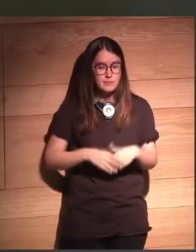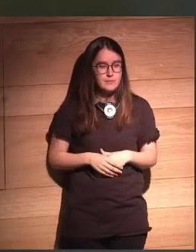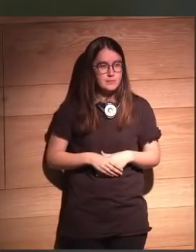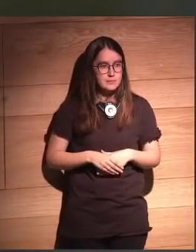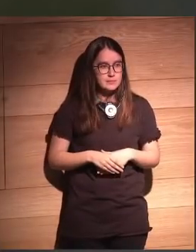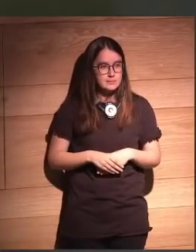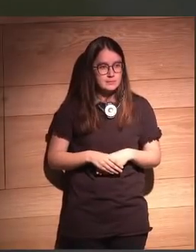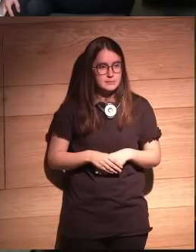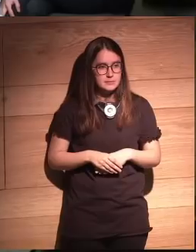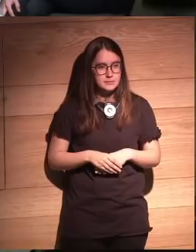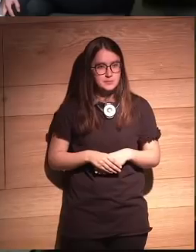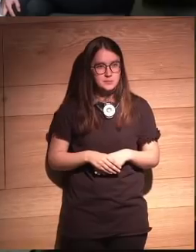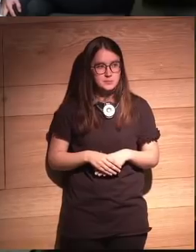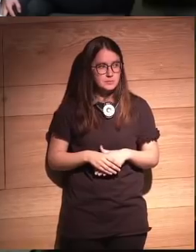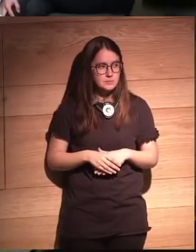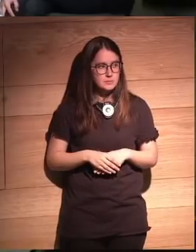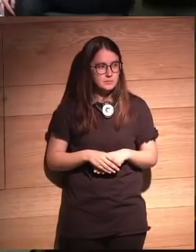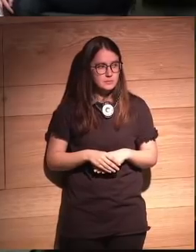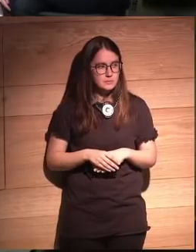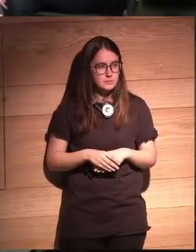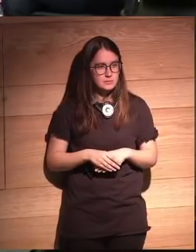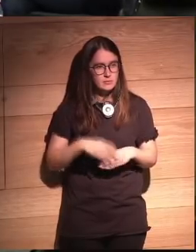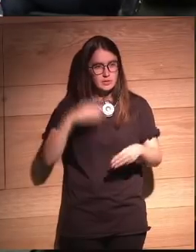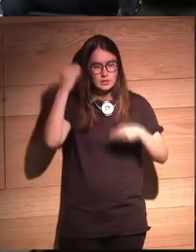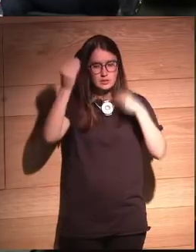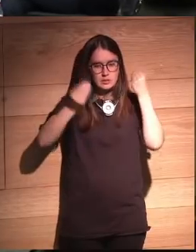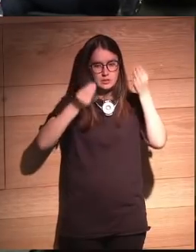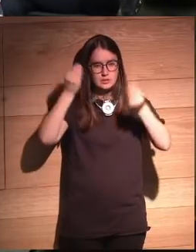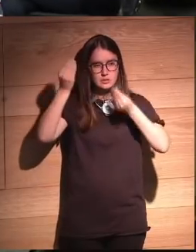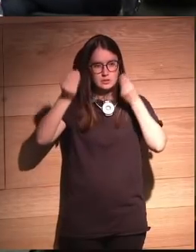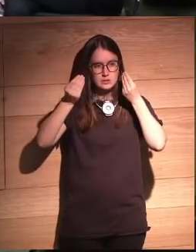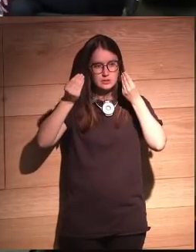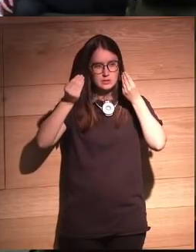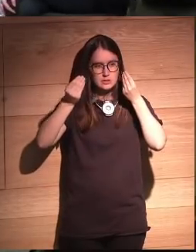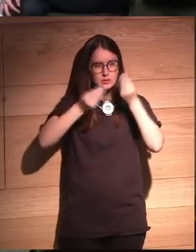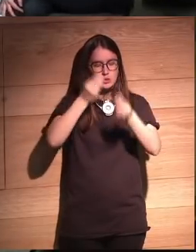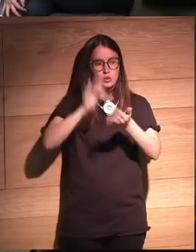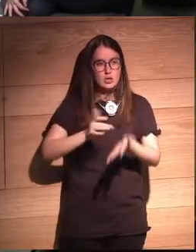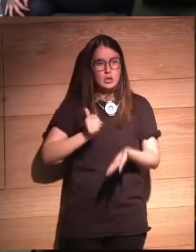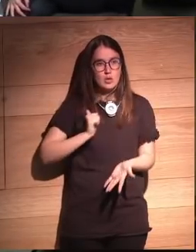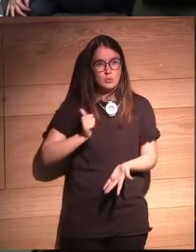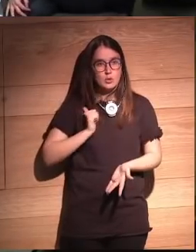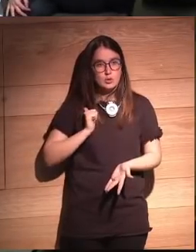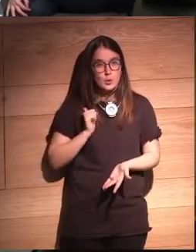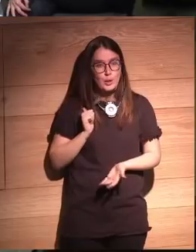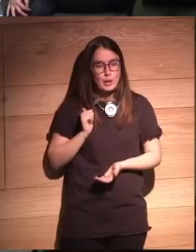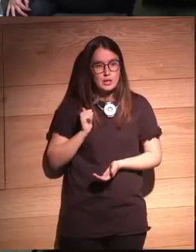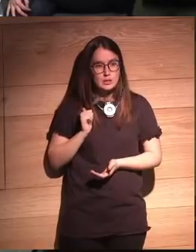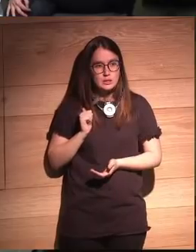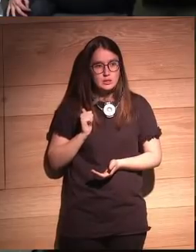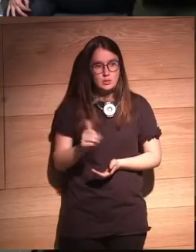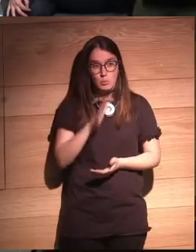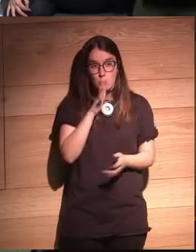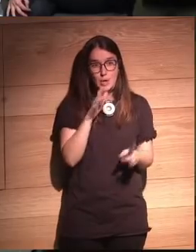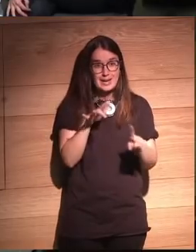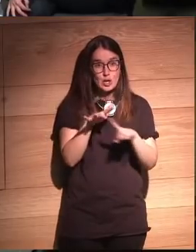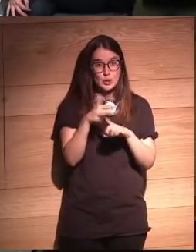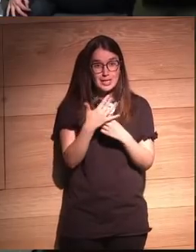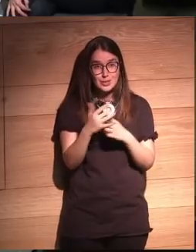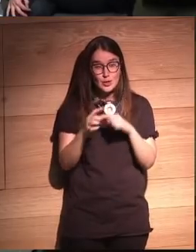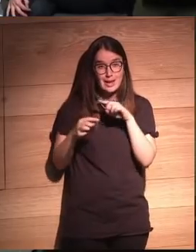Vale, pues... O sea, yo creo que también oportunidad por el propio contexto,